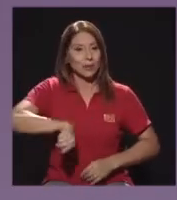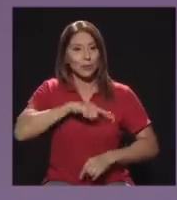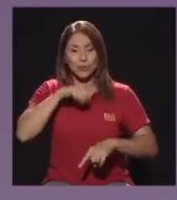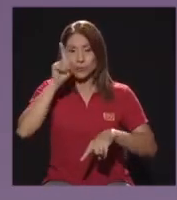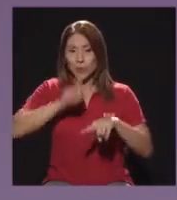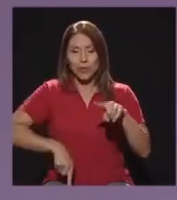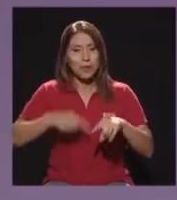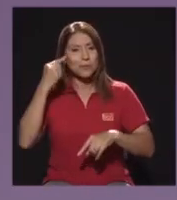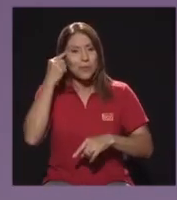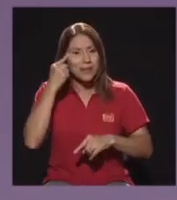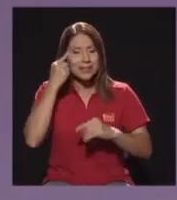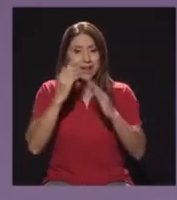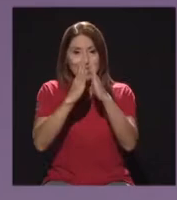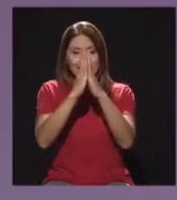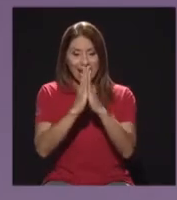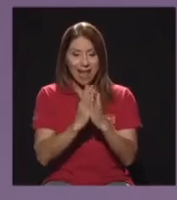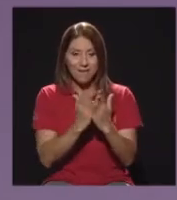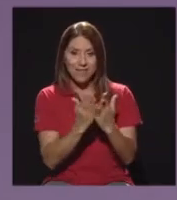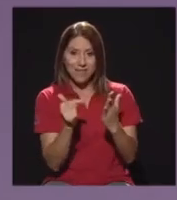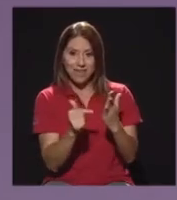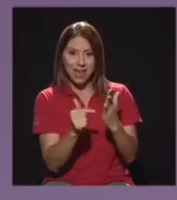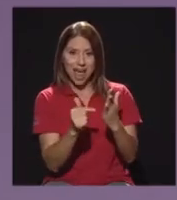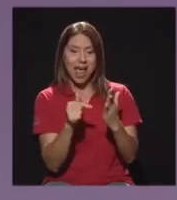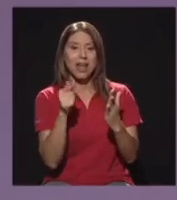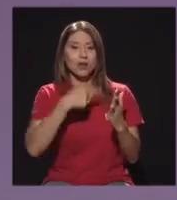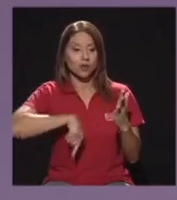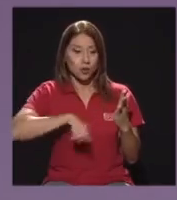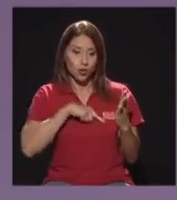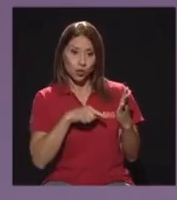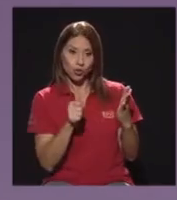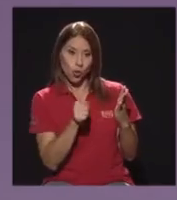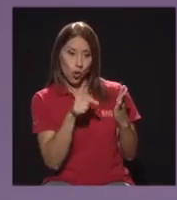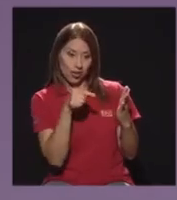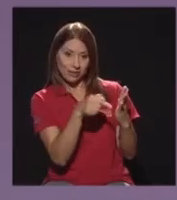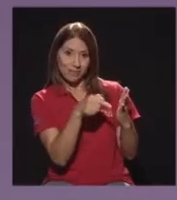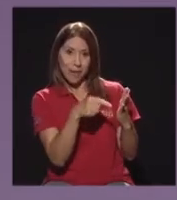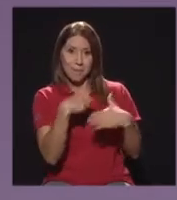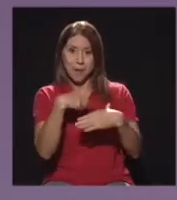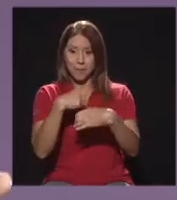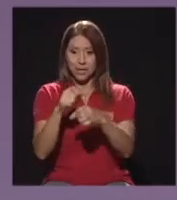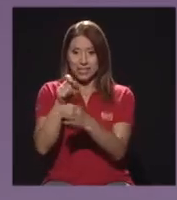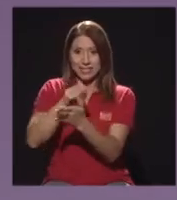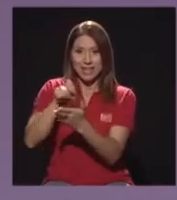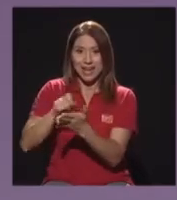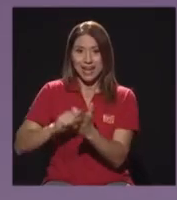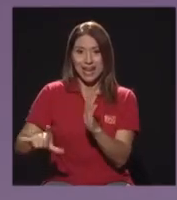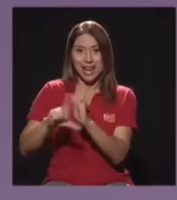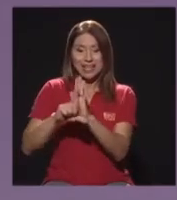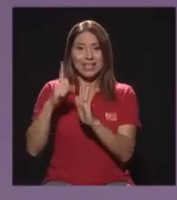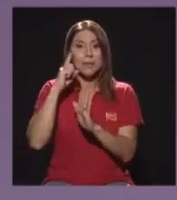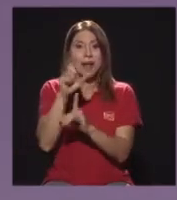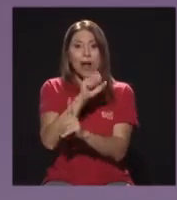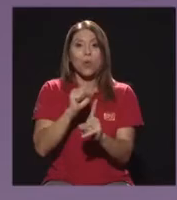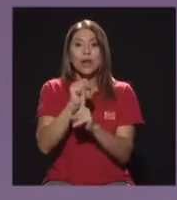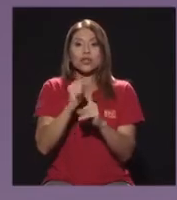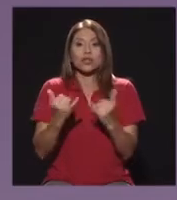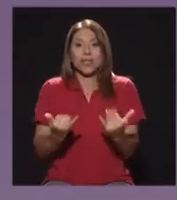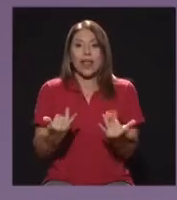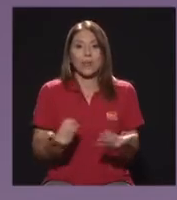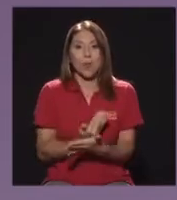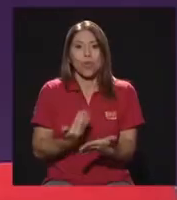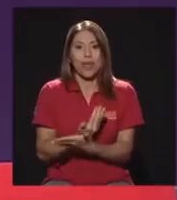que la biblia que con la biblia vamos a hacer leyes para una sociedad moderna para una sociedad plural como la